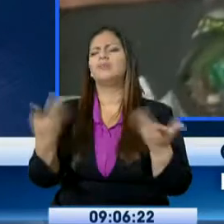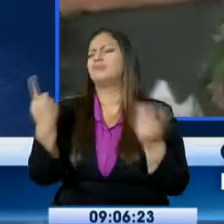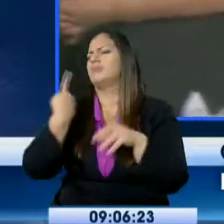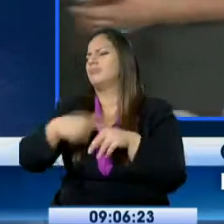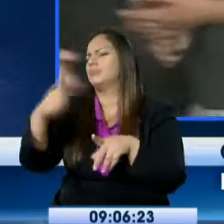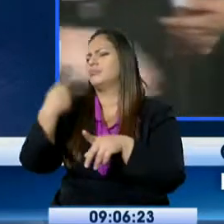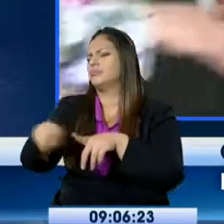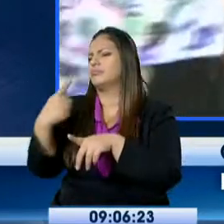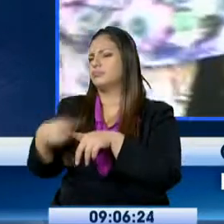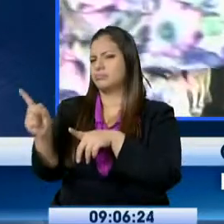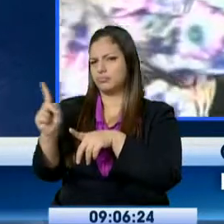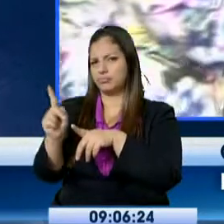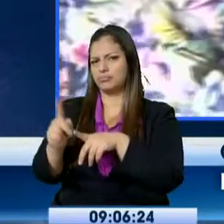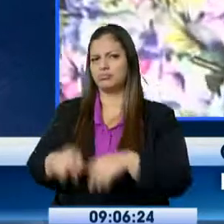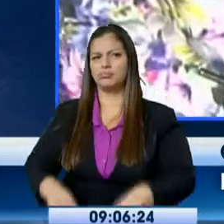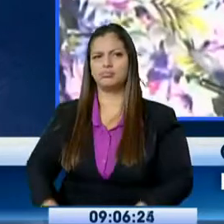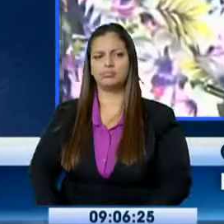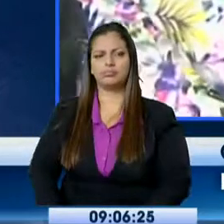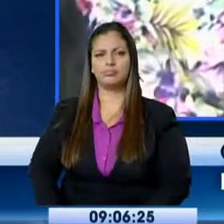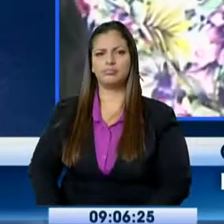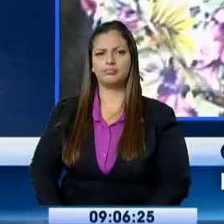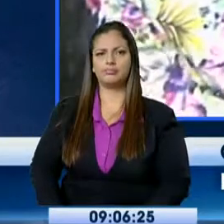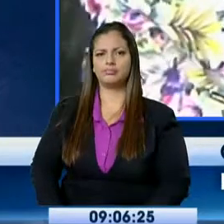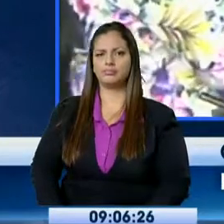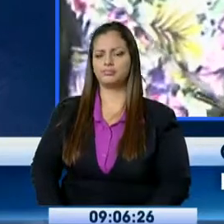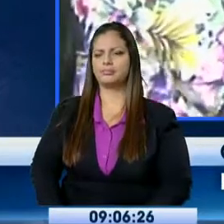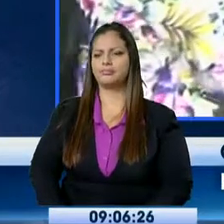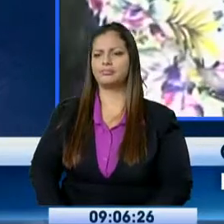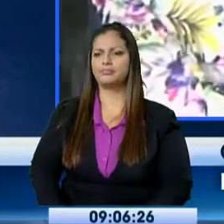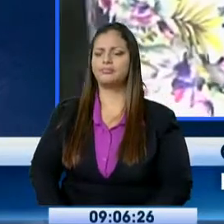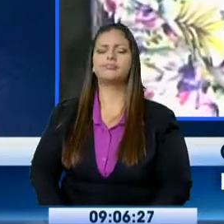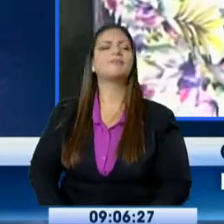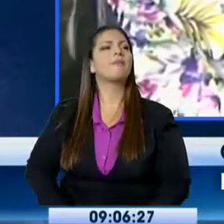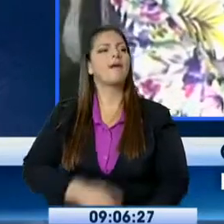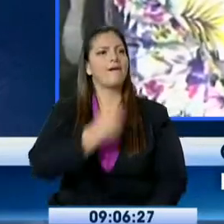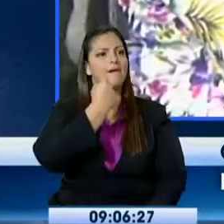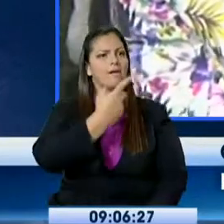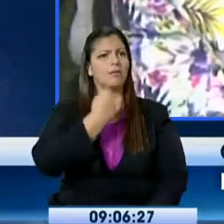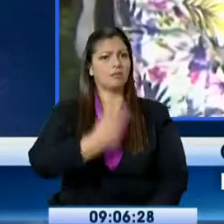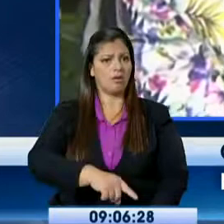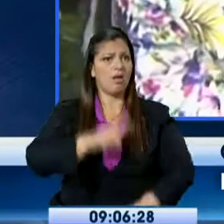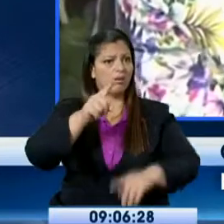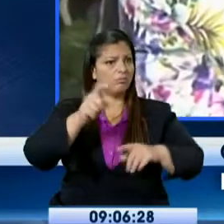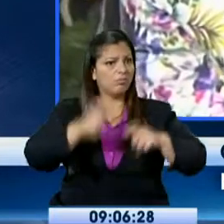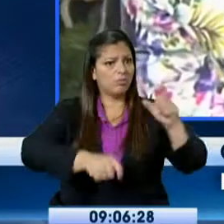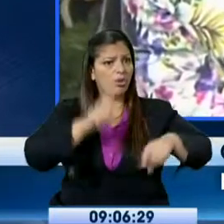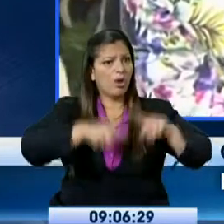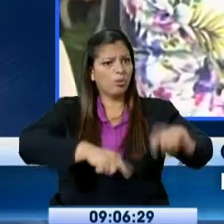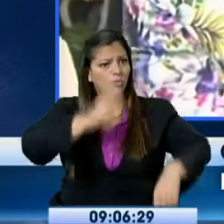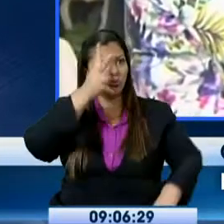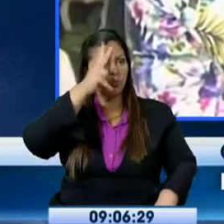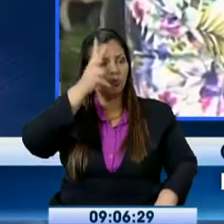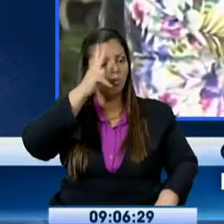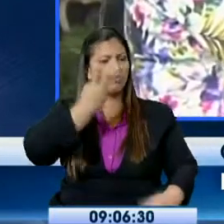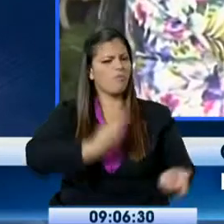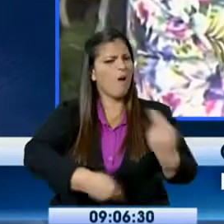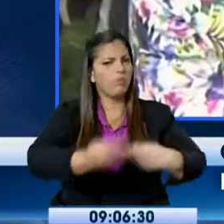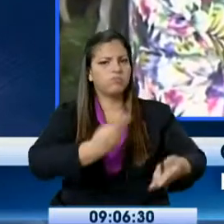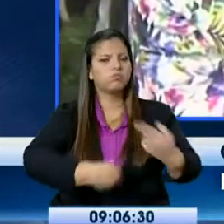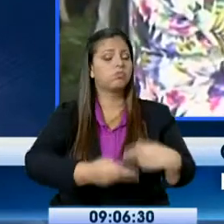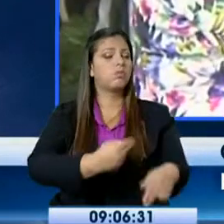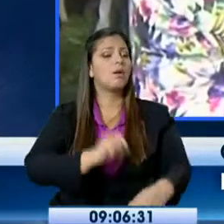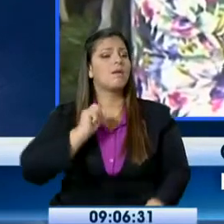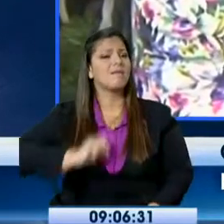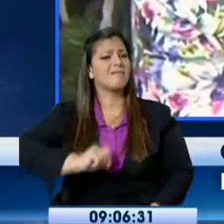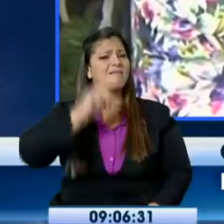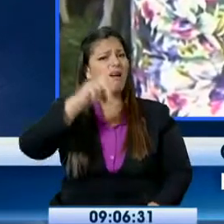que generalmente no generalmente estoy utilizando el mal o el término que a veces abusan del consumidor y solamente